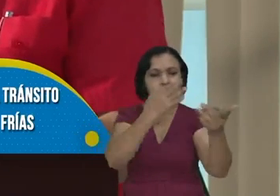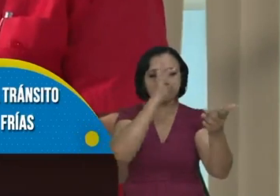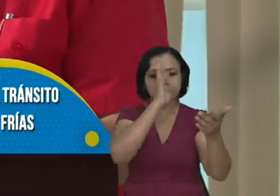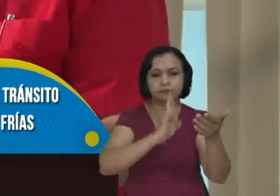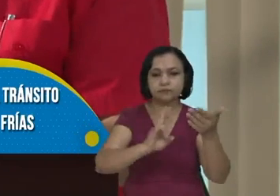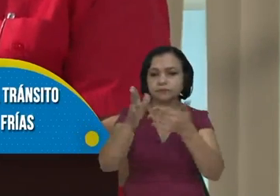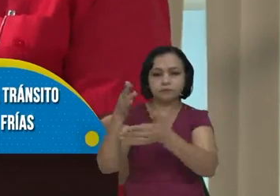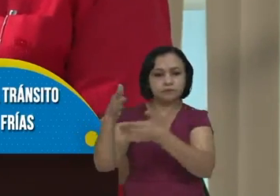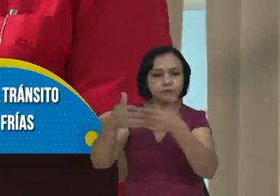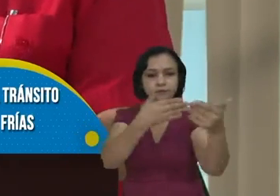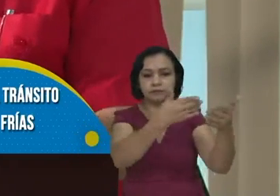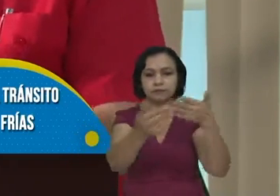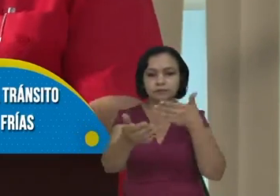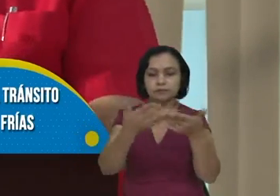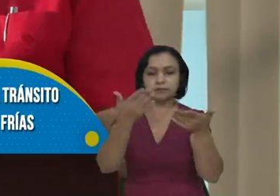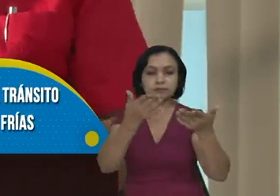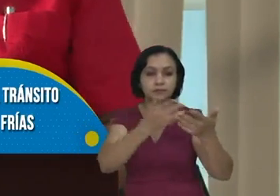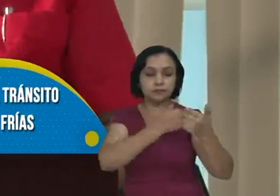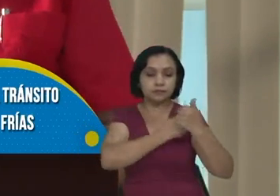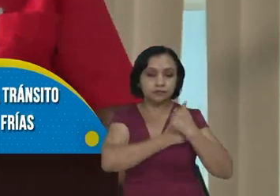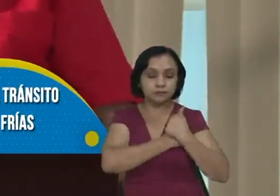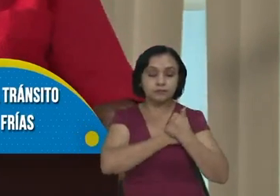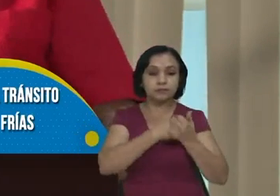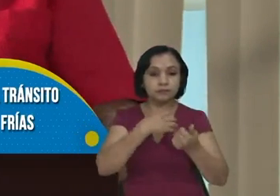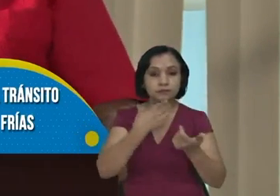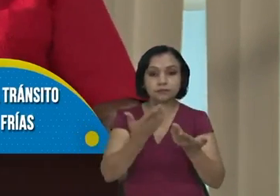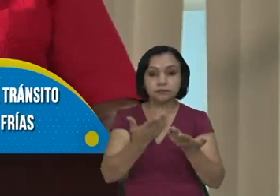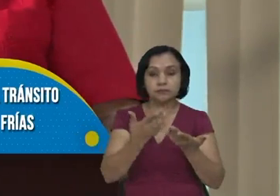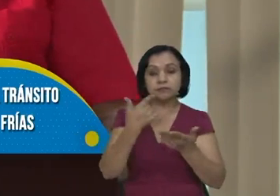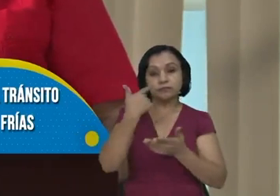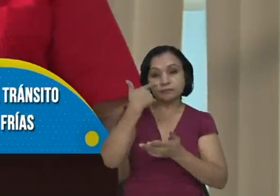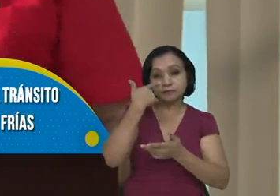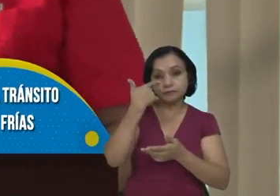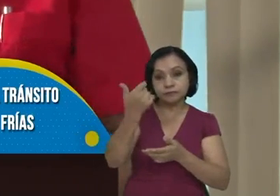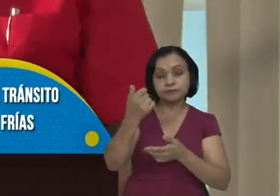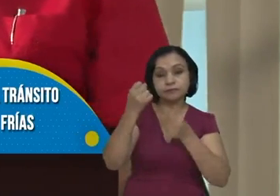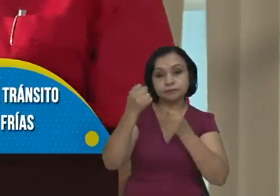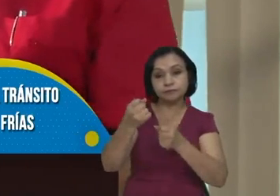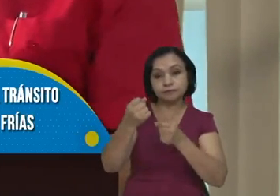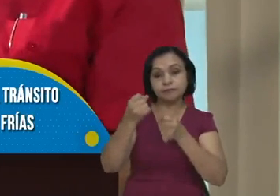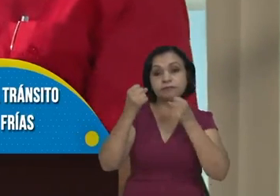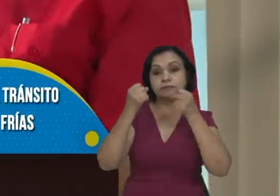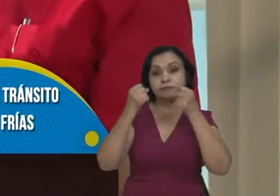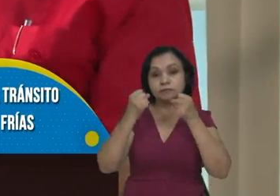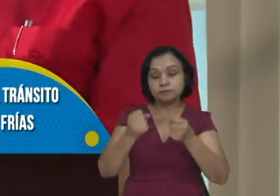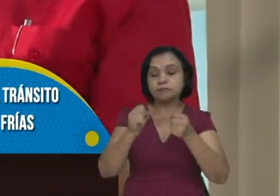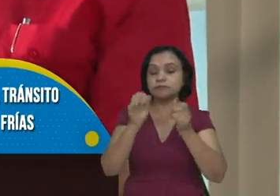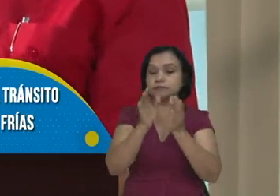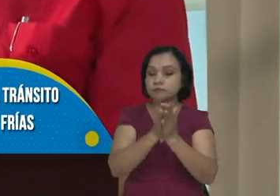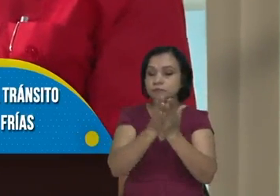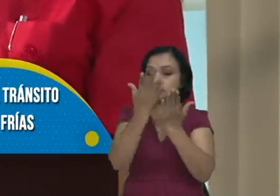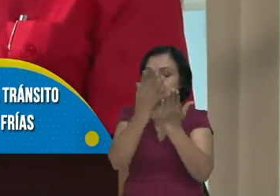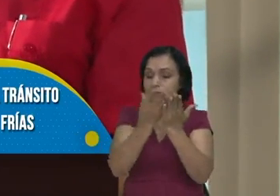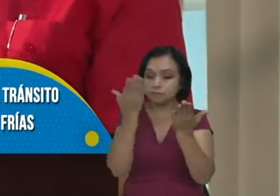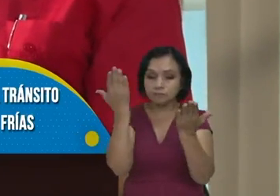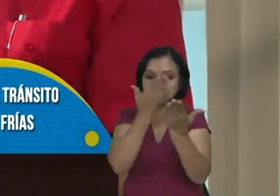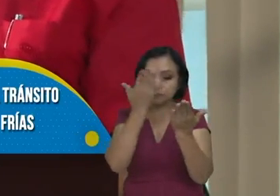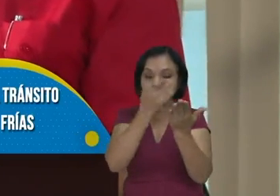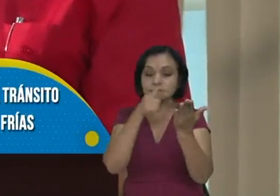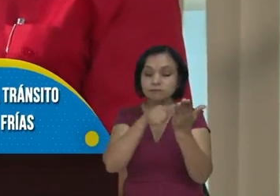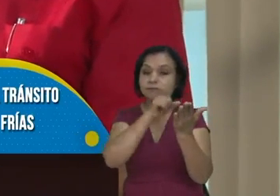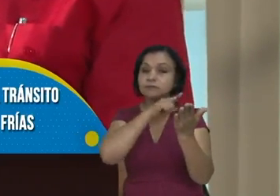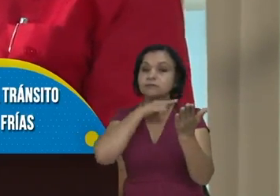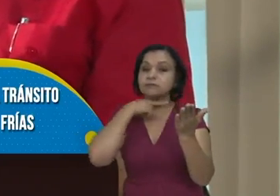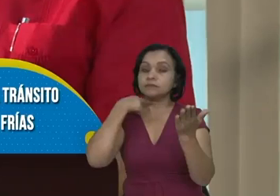nuestras relaciones. Y ahí sí tengo que reconocer a nuestro comandante, que fue un verdadero teólogo, un